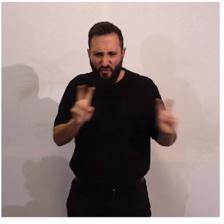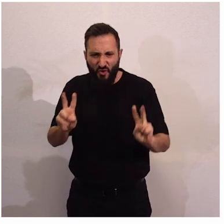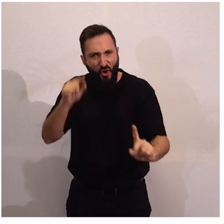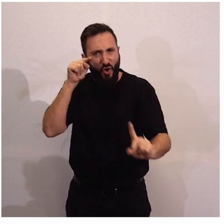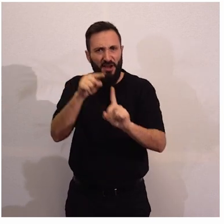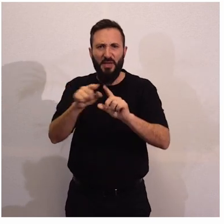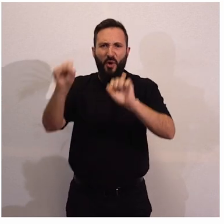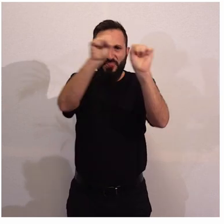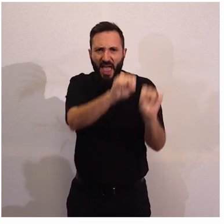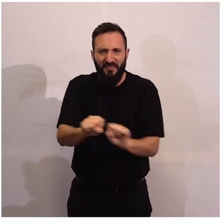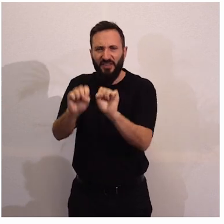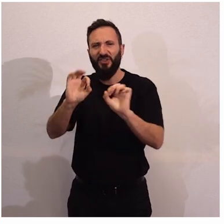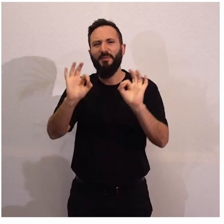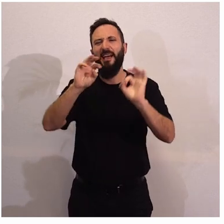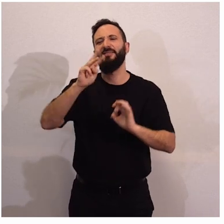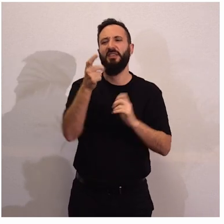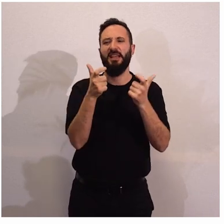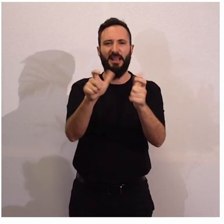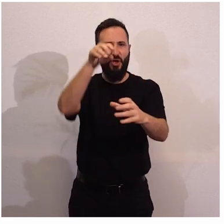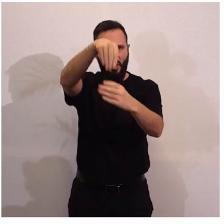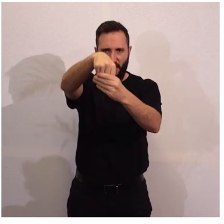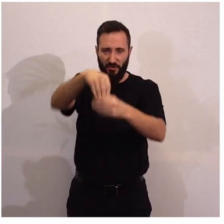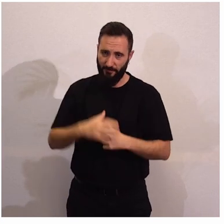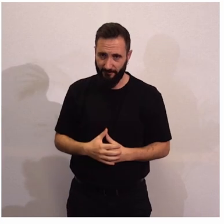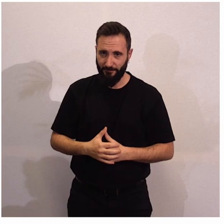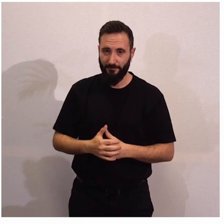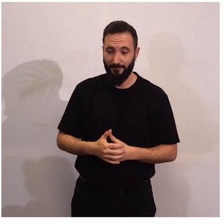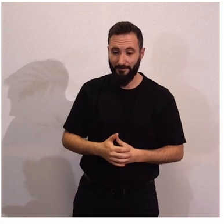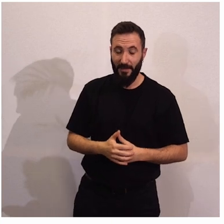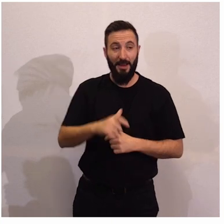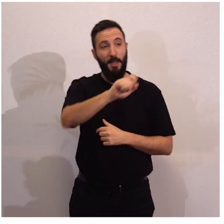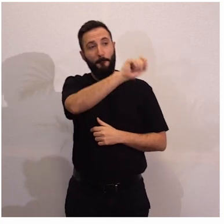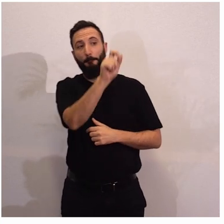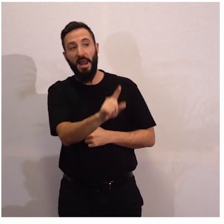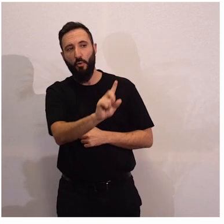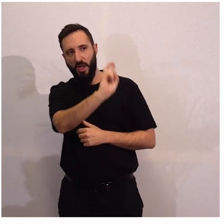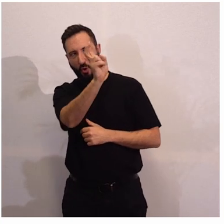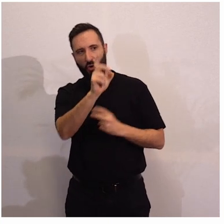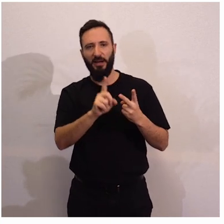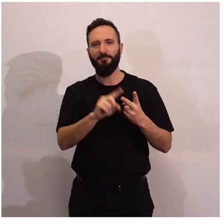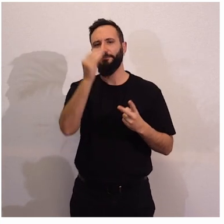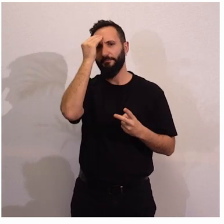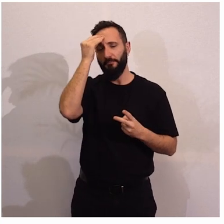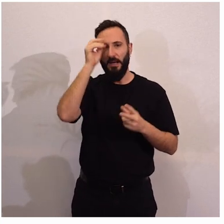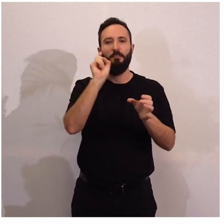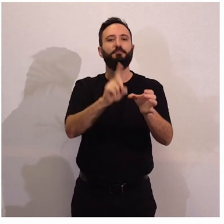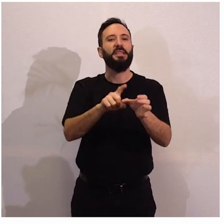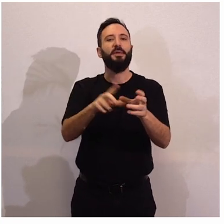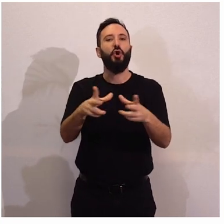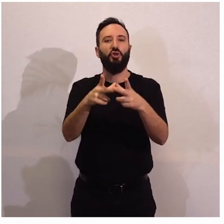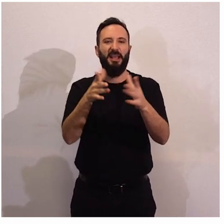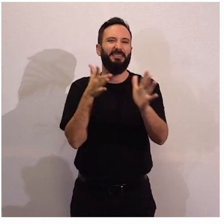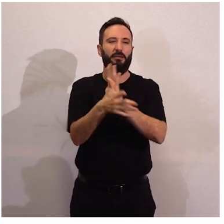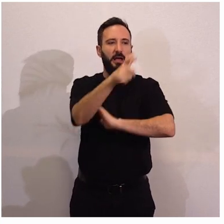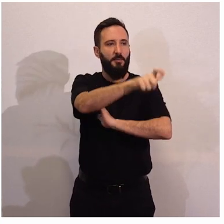hacemos en el tercer sector. Otra de las preguntas es, ¿creéis que la participación social, es decir, de la gente,